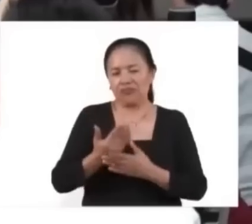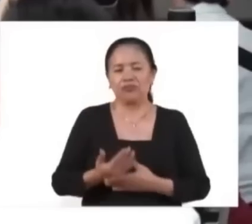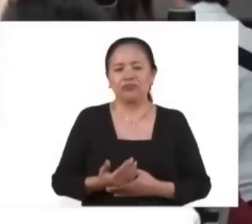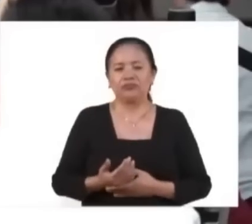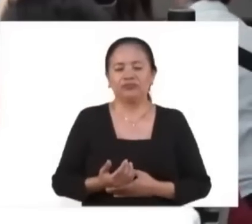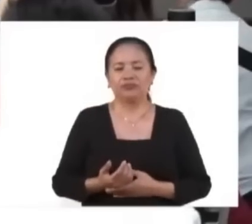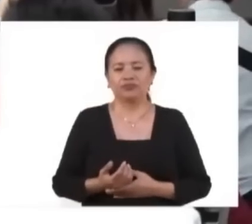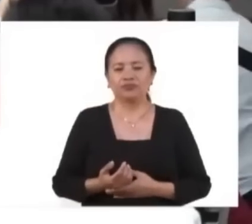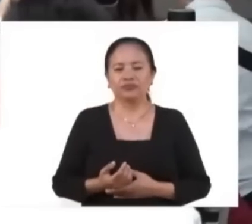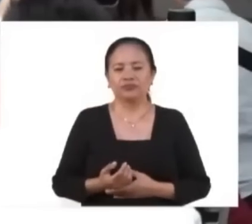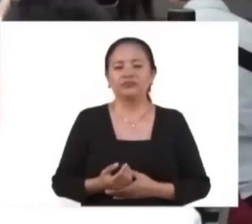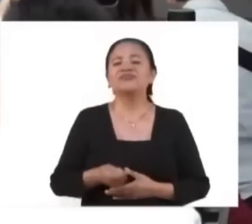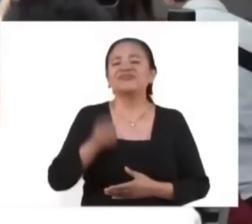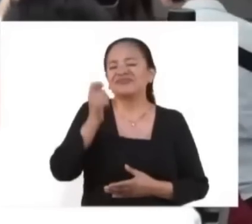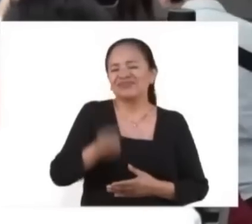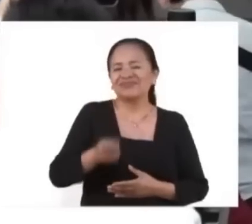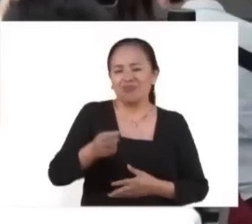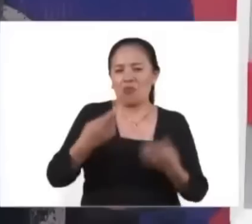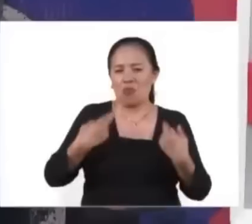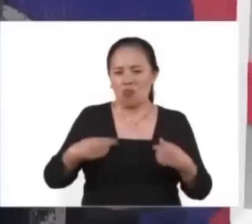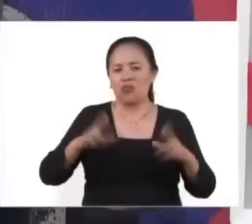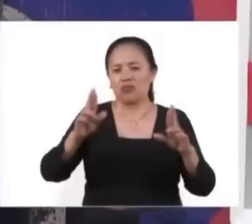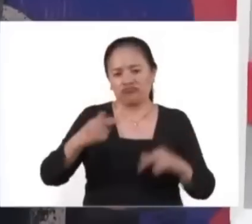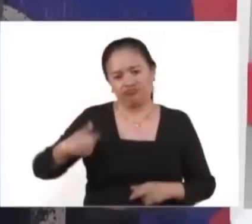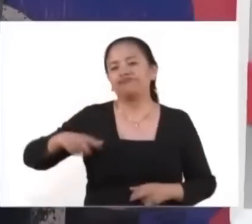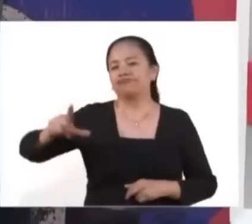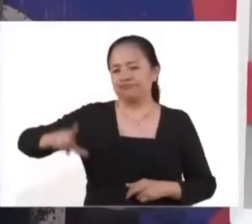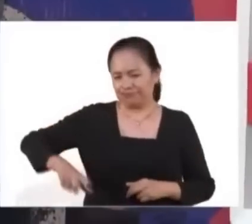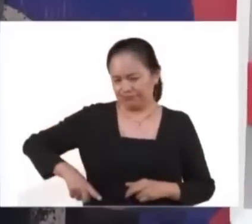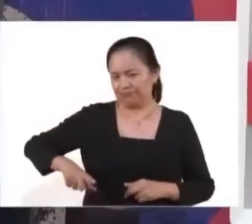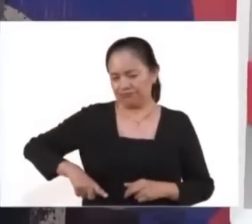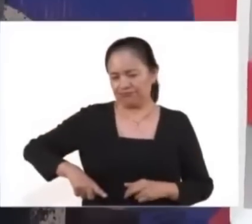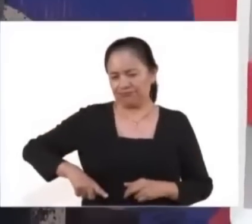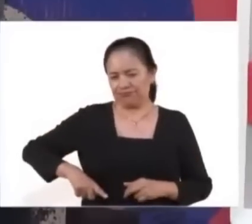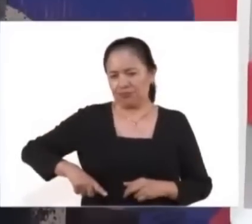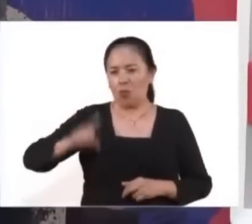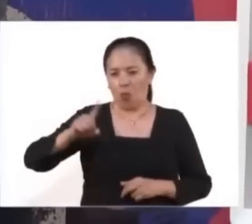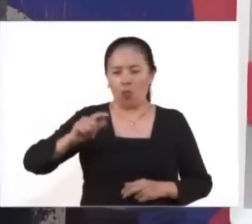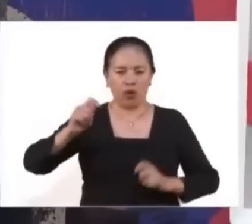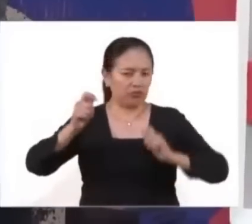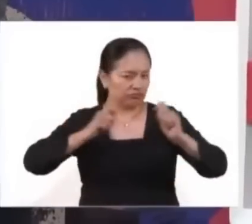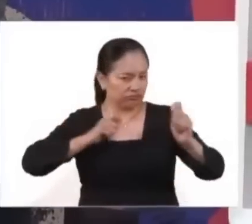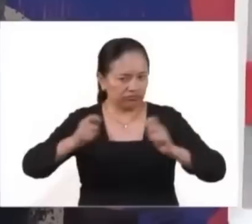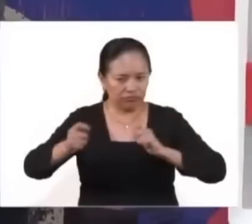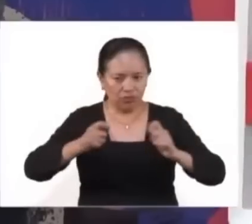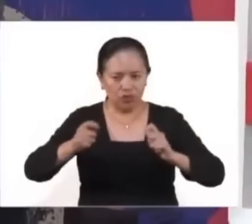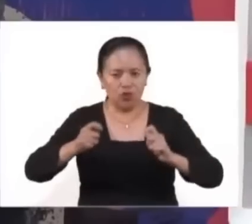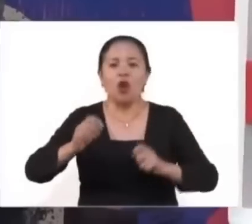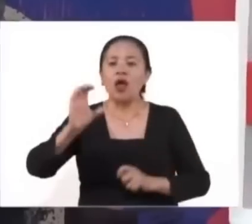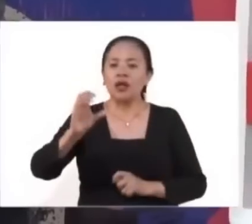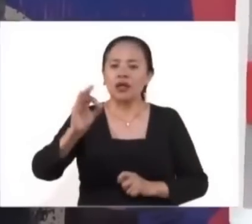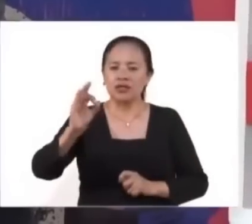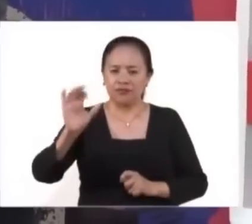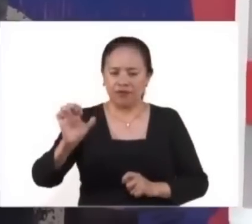esto representa por supuesto soberanía representa control sobre el servicio eléctrico